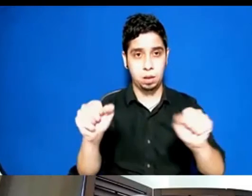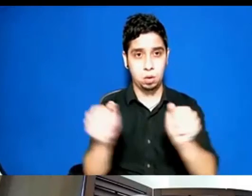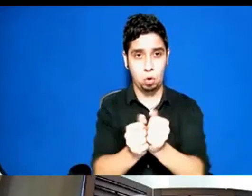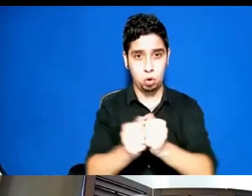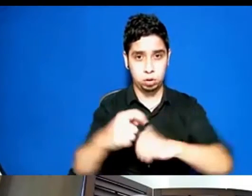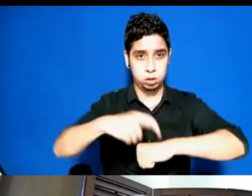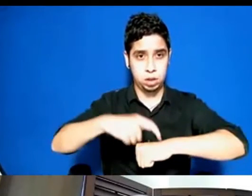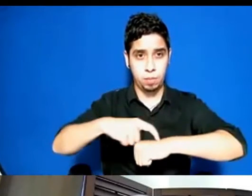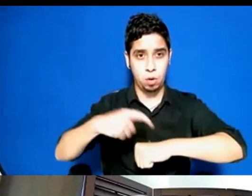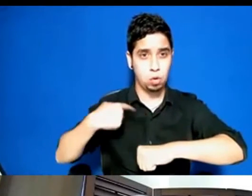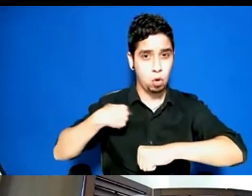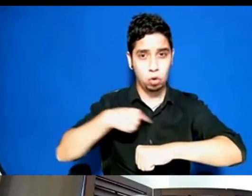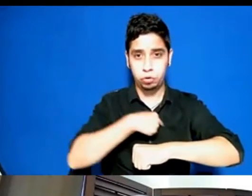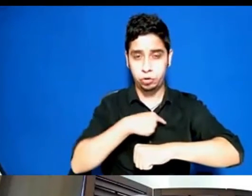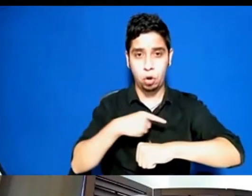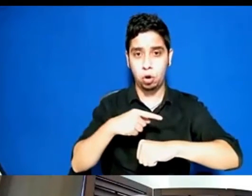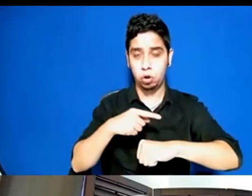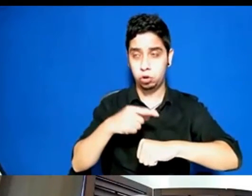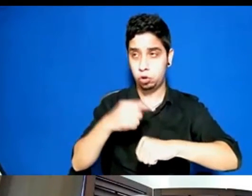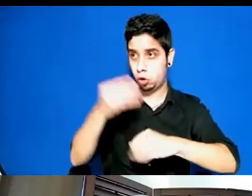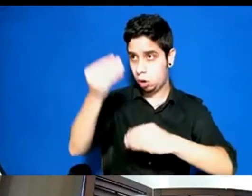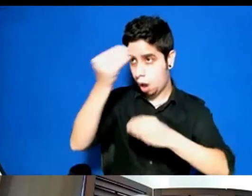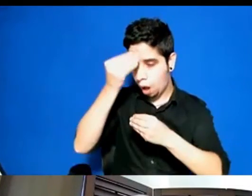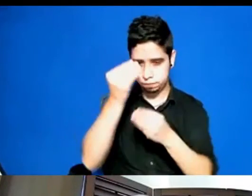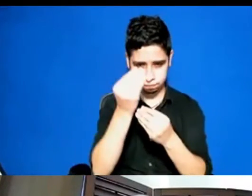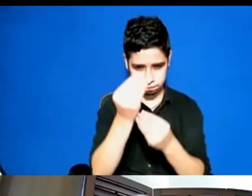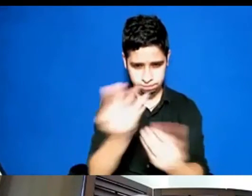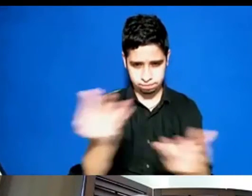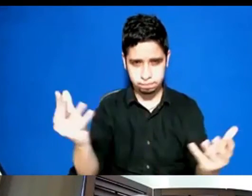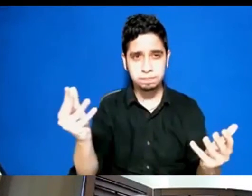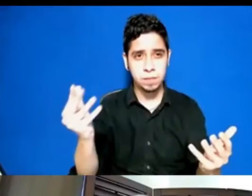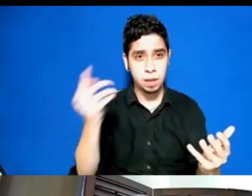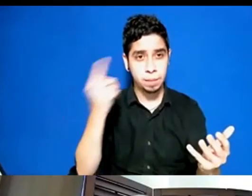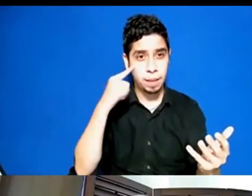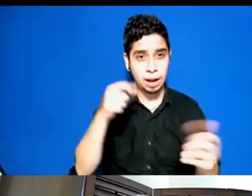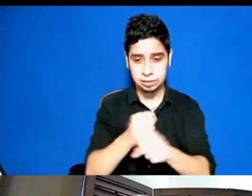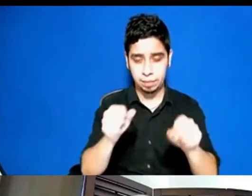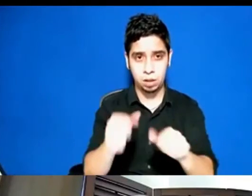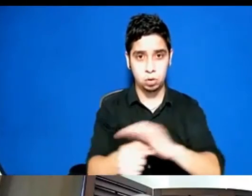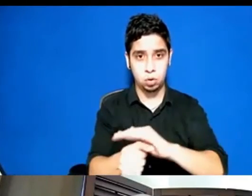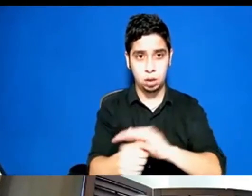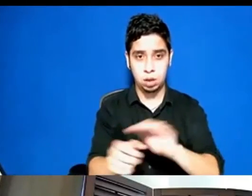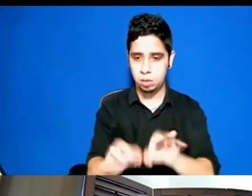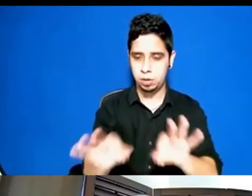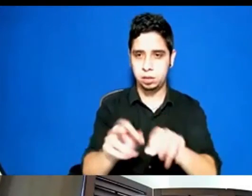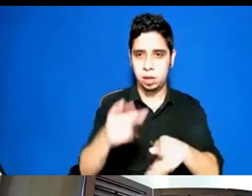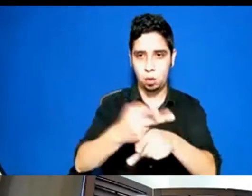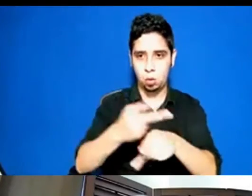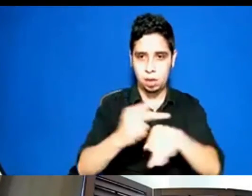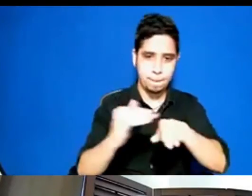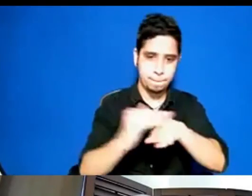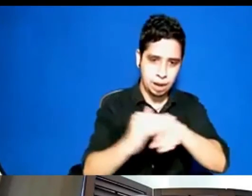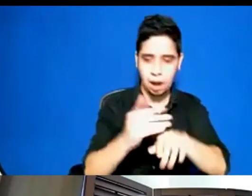hemos expandido sabiendo que para salvar las tortugas tenemos que salvar las playas, los arrecifes,